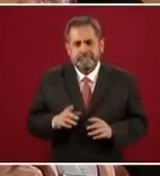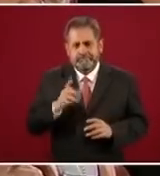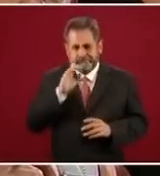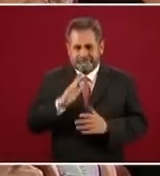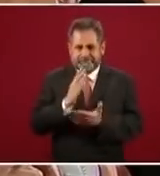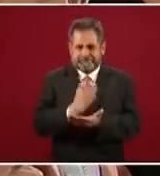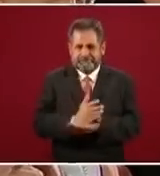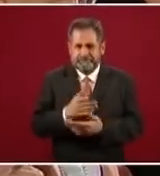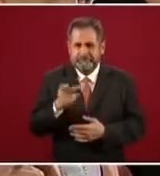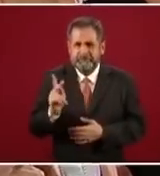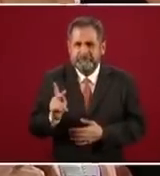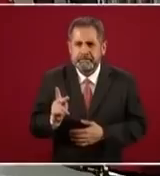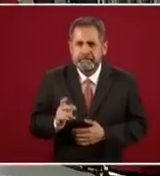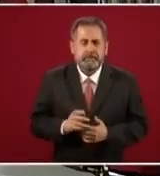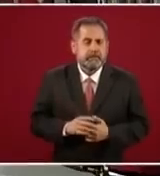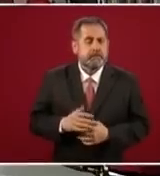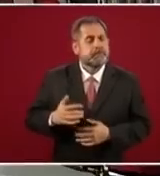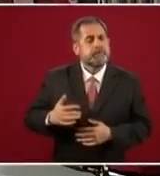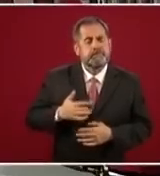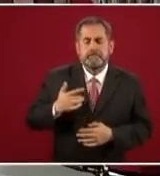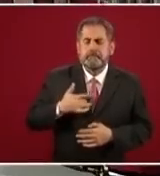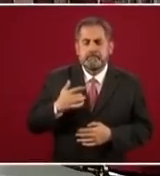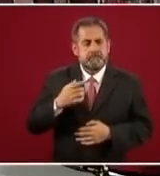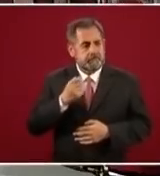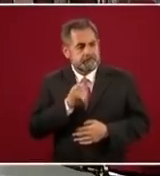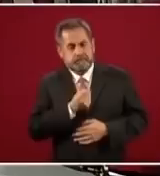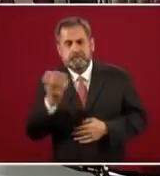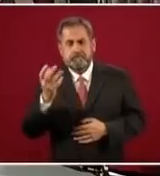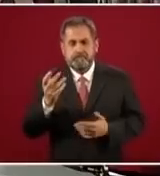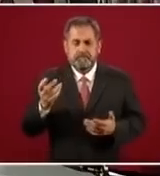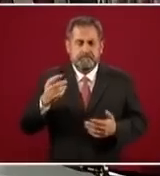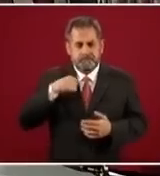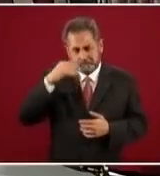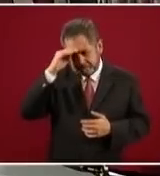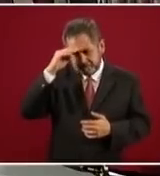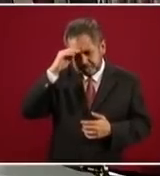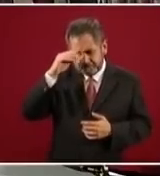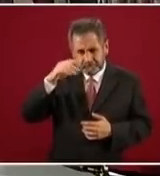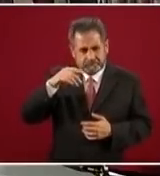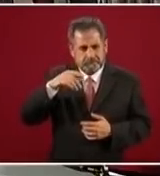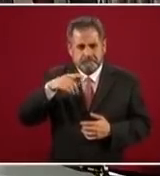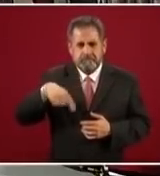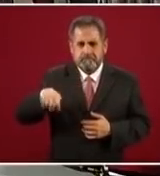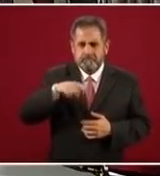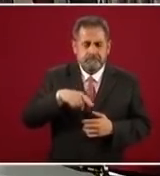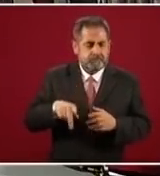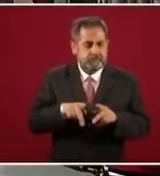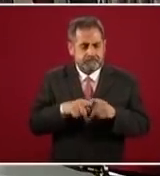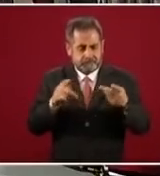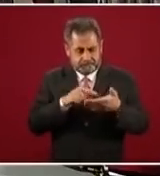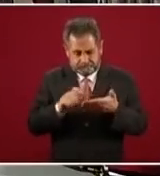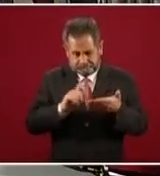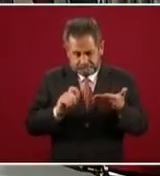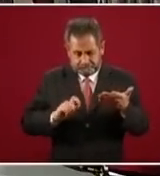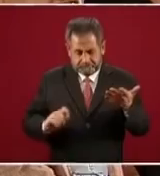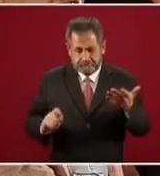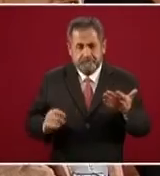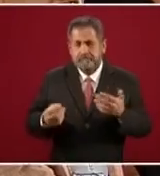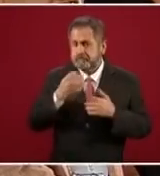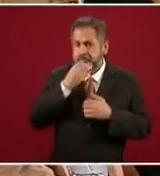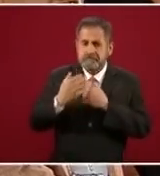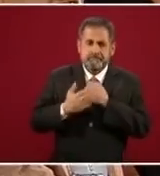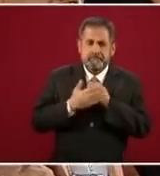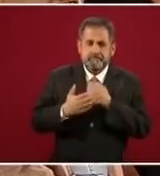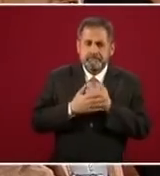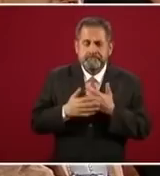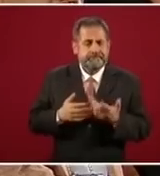freno. Sin embargo, cientos de seguidores en el diario digital Bajo Palabra nos han